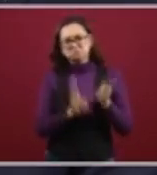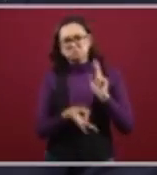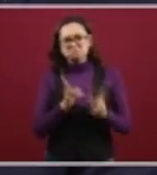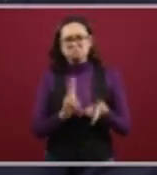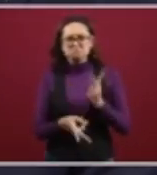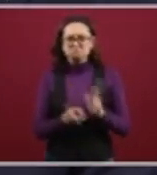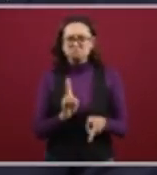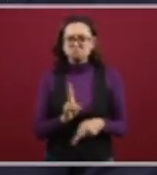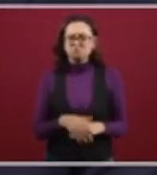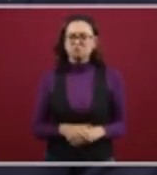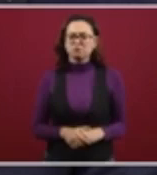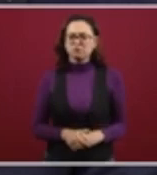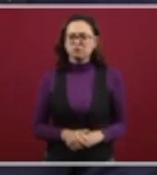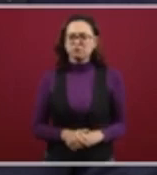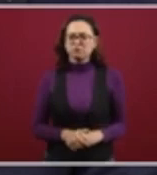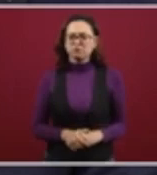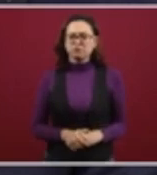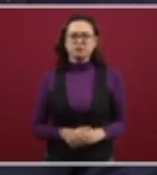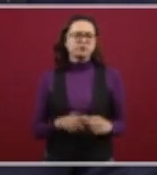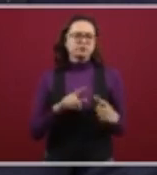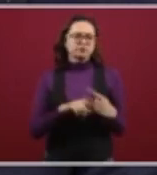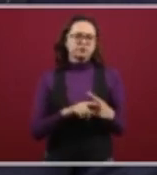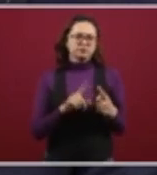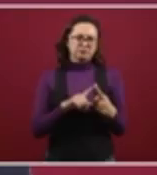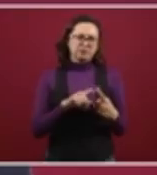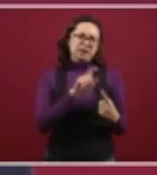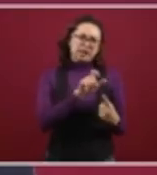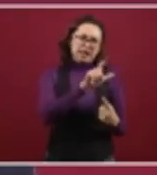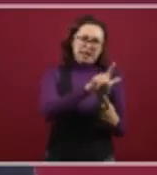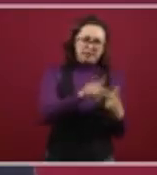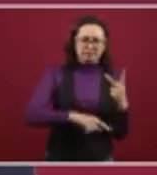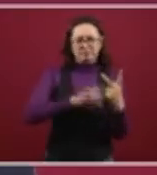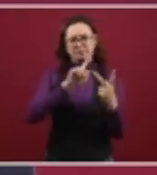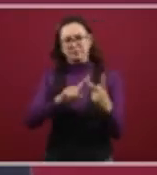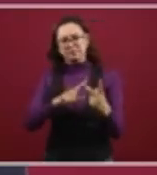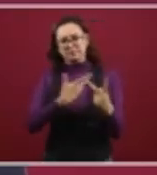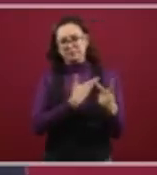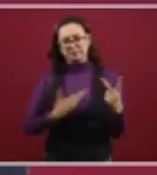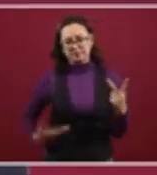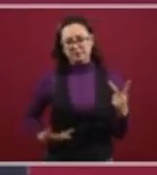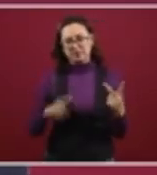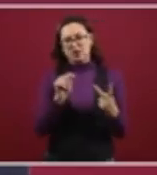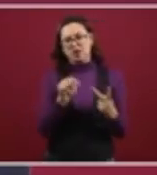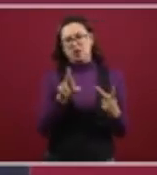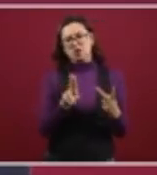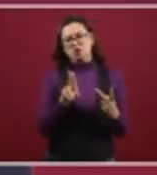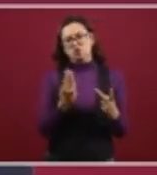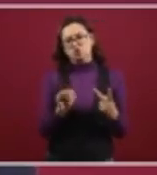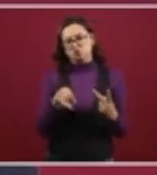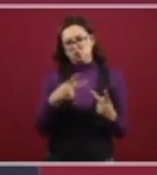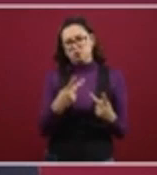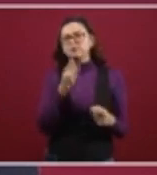a él como al presidente Trump. ¿Les gusta el béisbol?